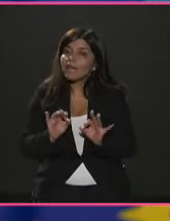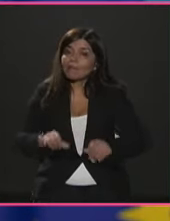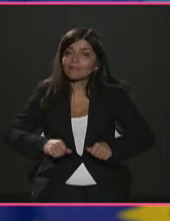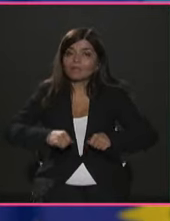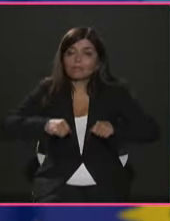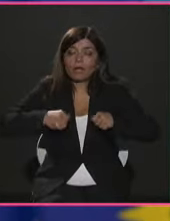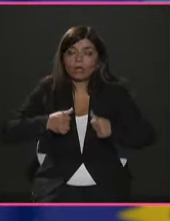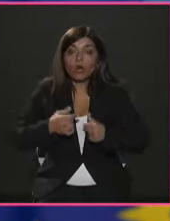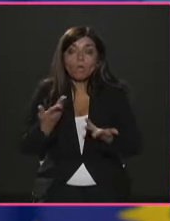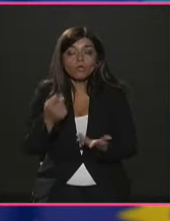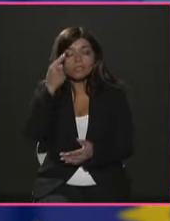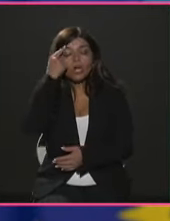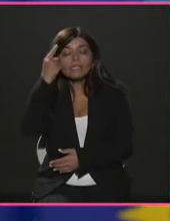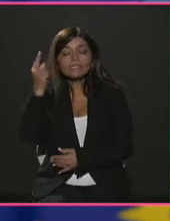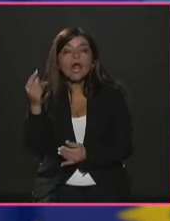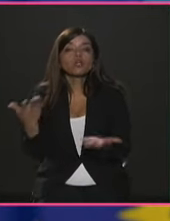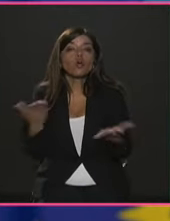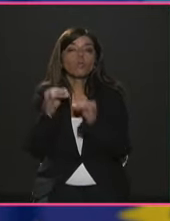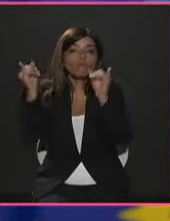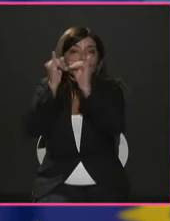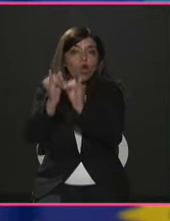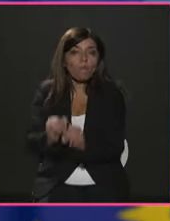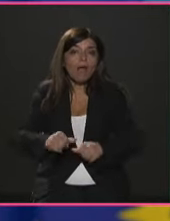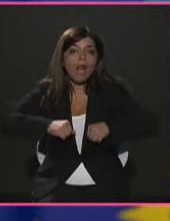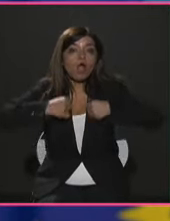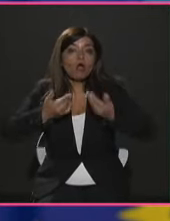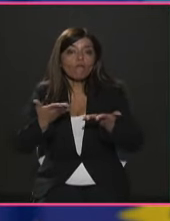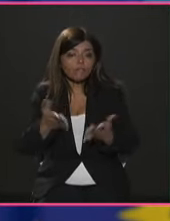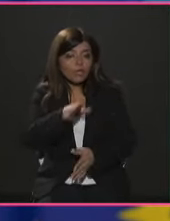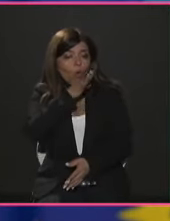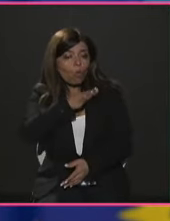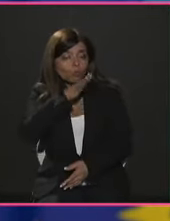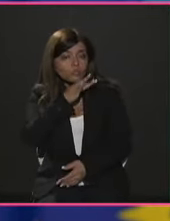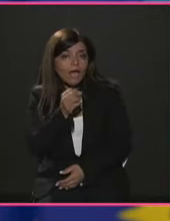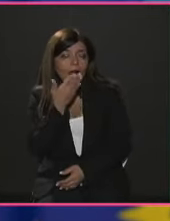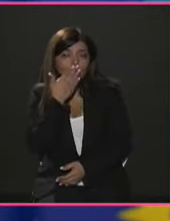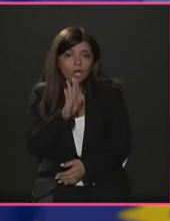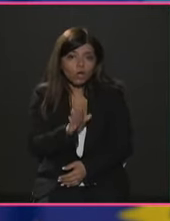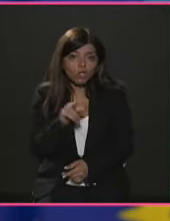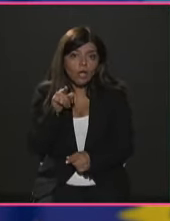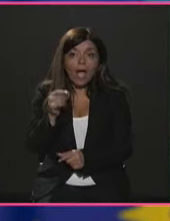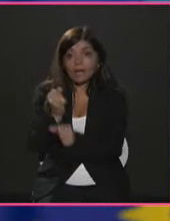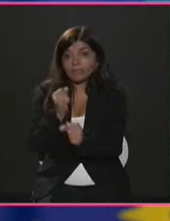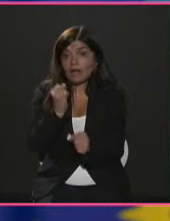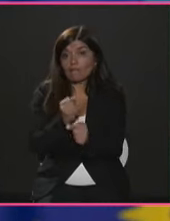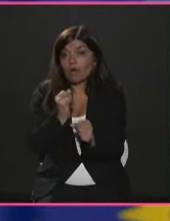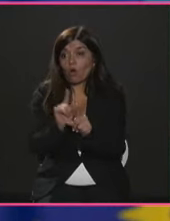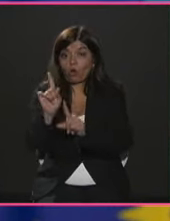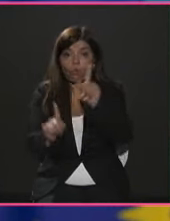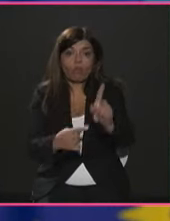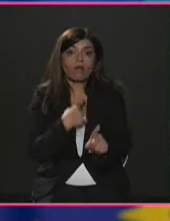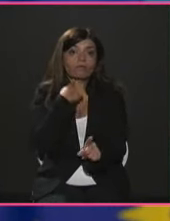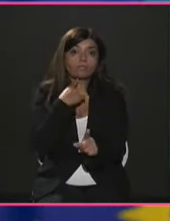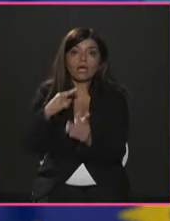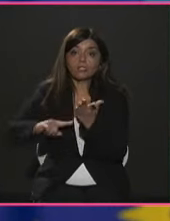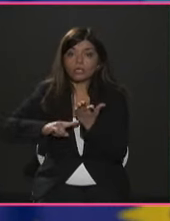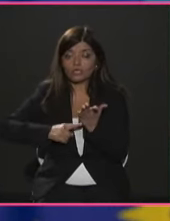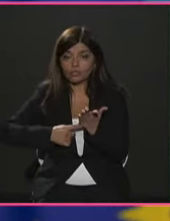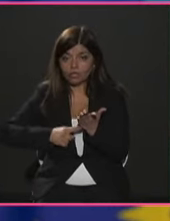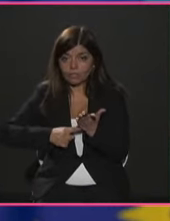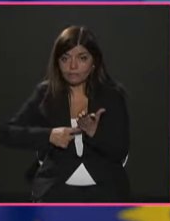es necesario pensar en Cómo formar a los jóvenes a utilizarlas y a las personas cuyos trabajos se ven afectados por esas